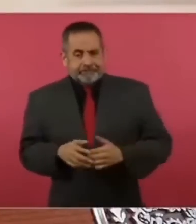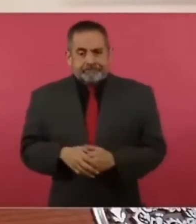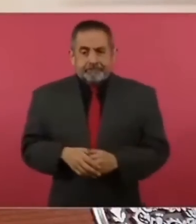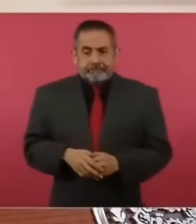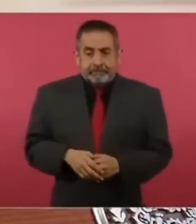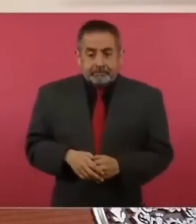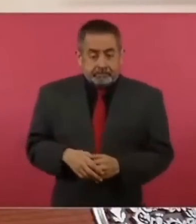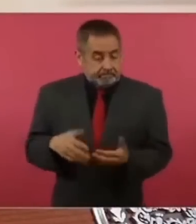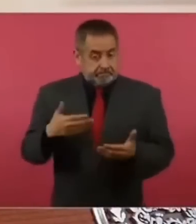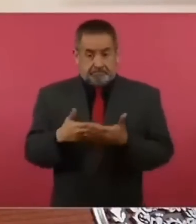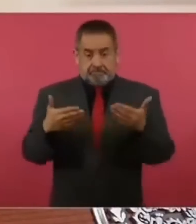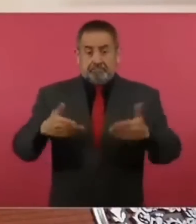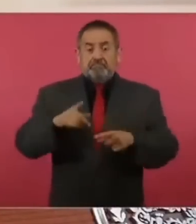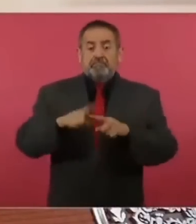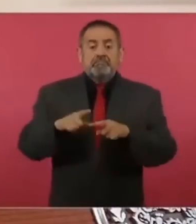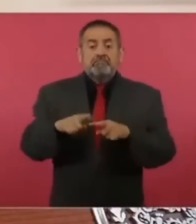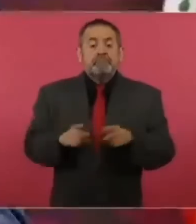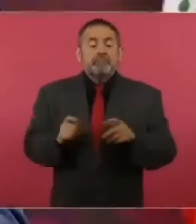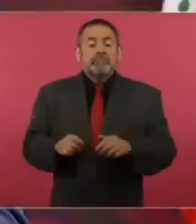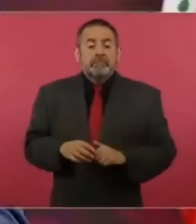Ahora tienen como